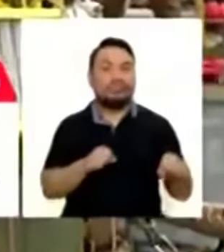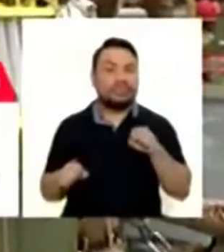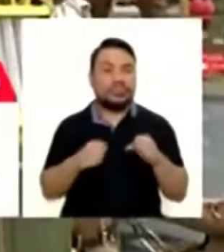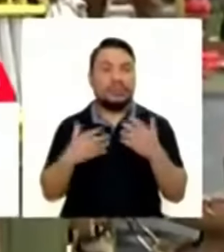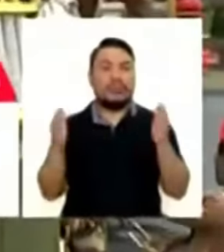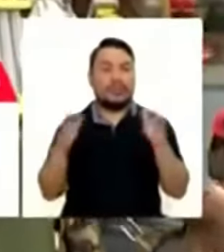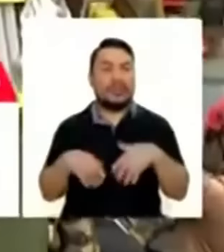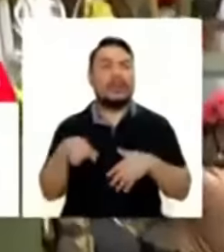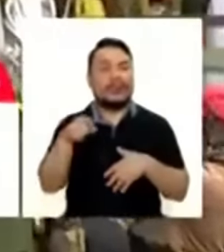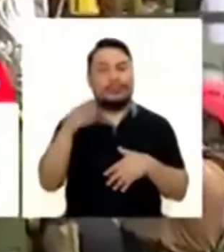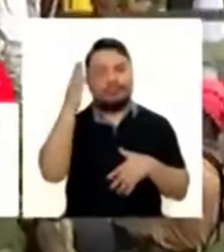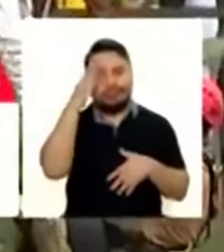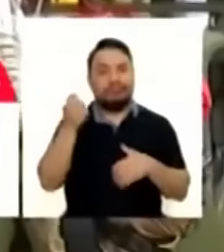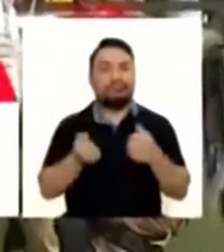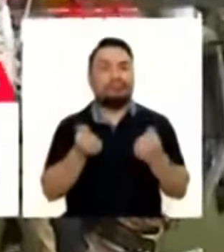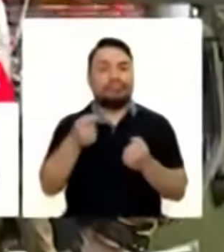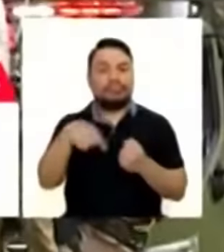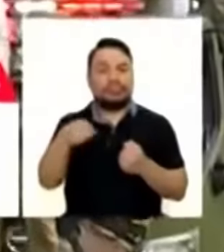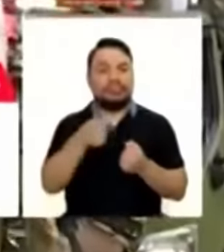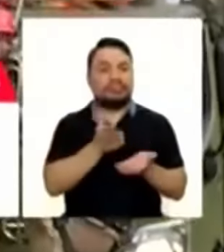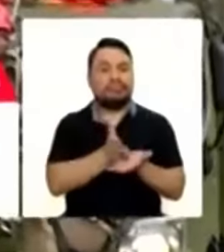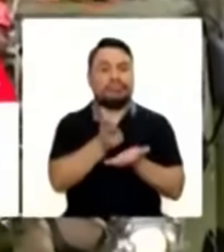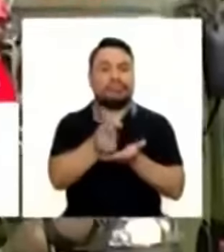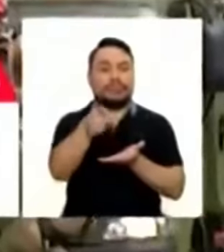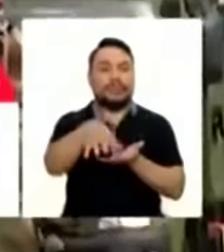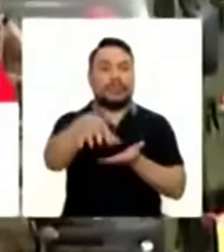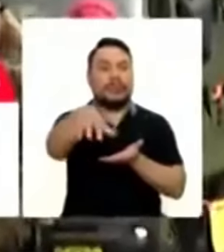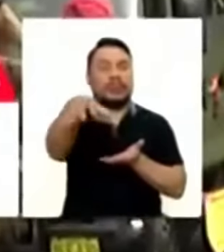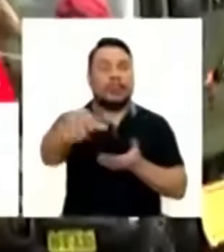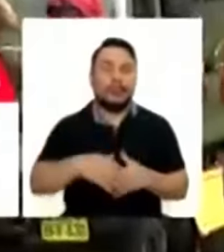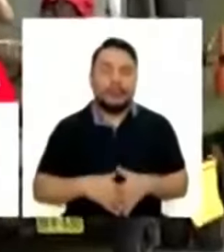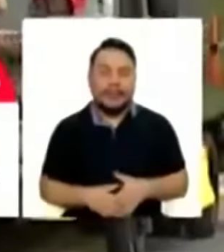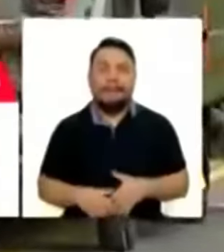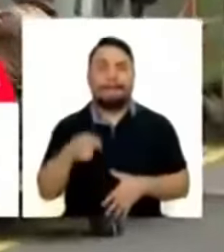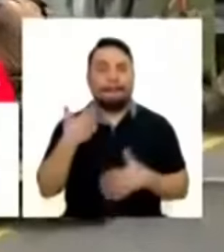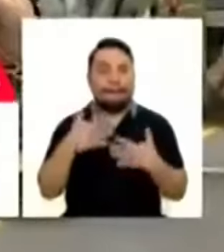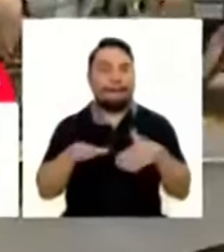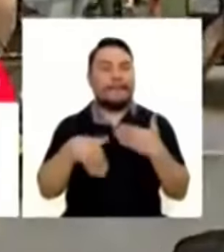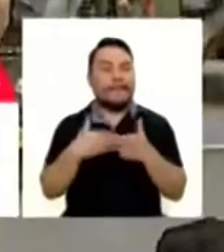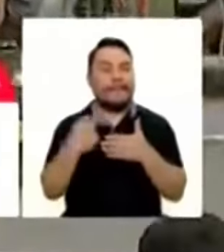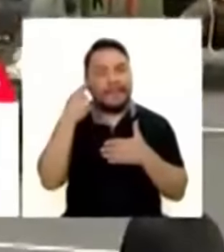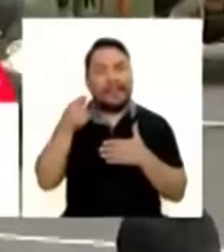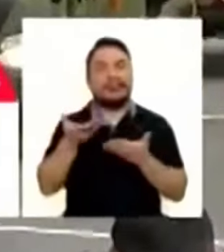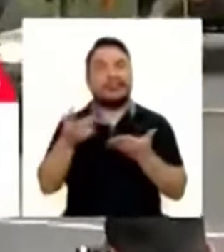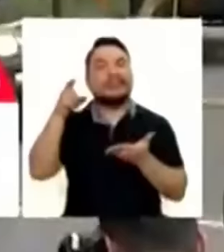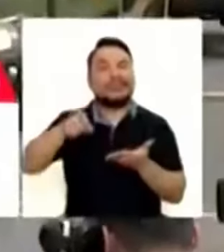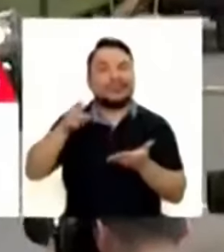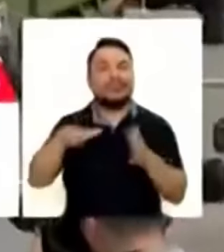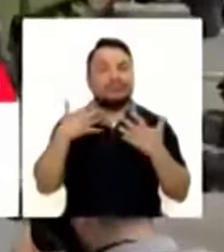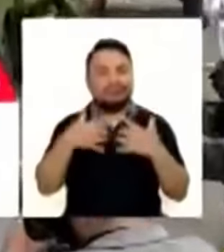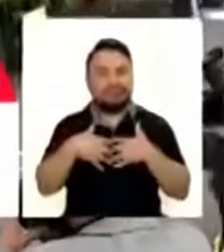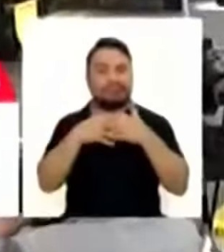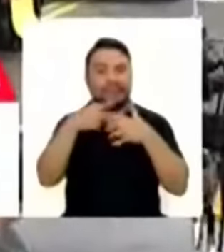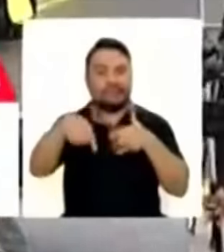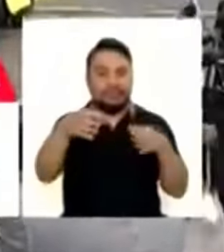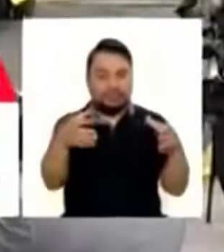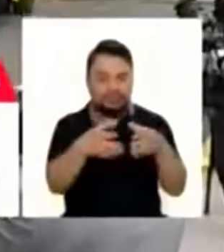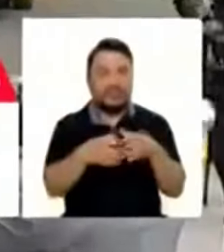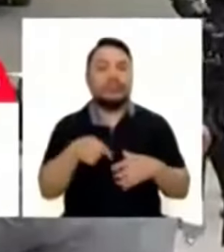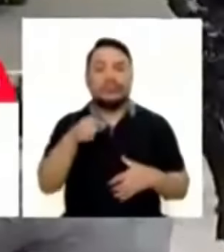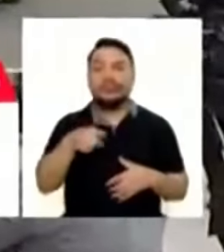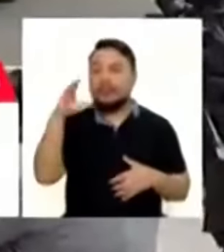los últimos años, los desastres ocurridos en zonas densamente pobladas han agudizado la necesidad de fortalecer capacidades